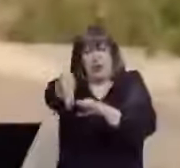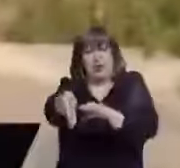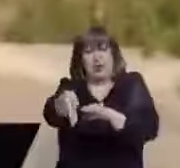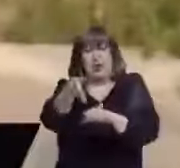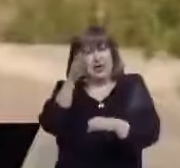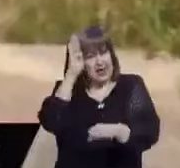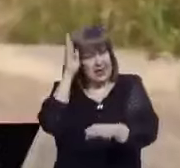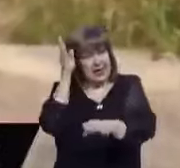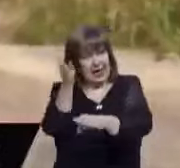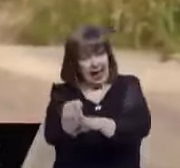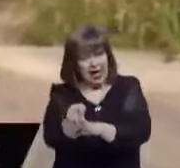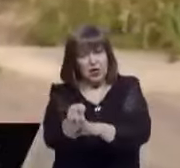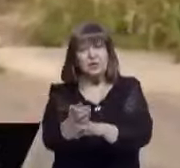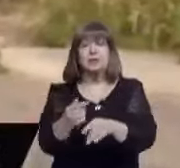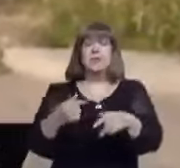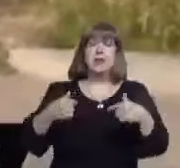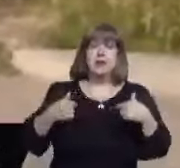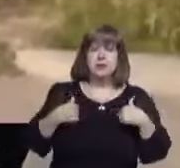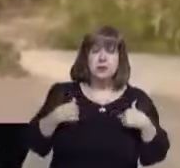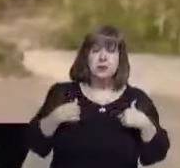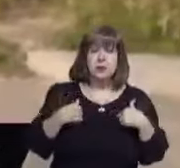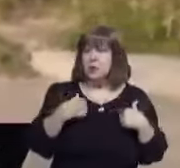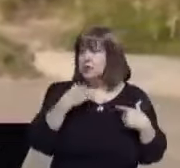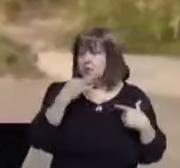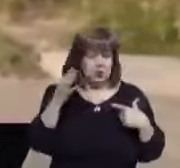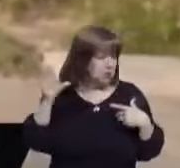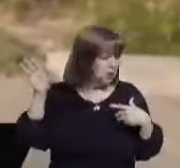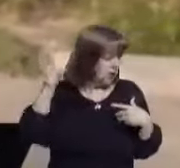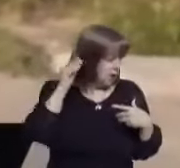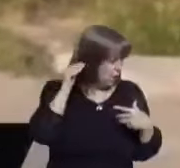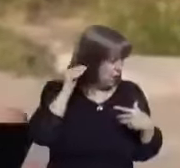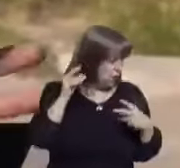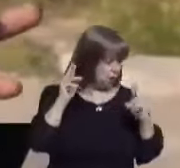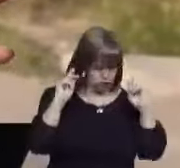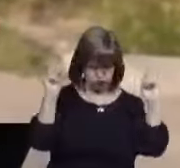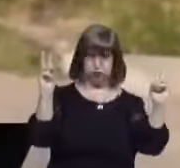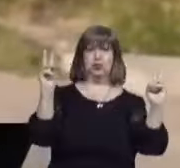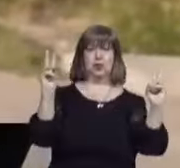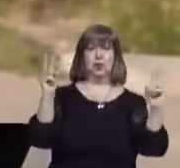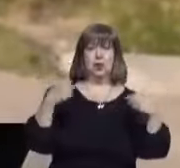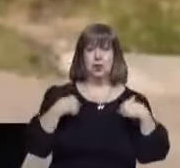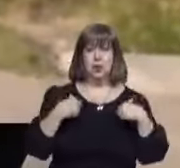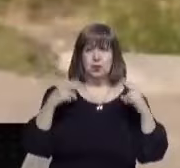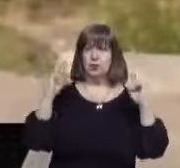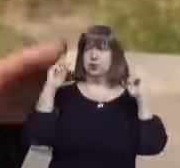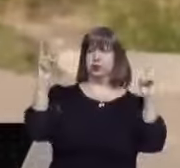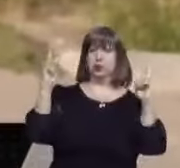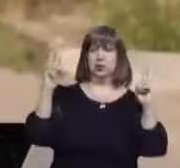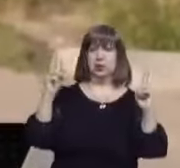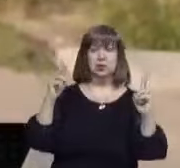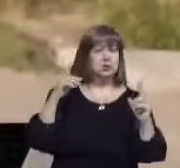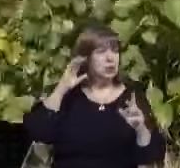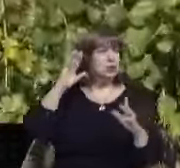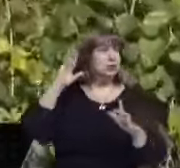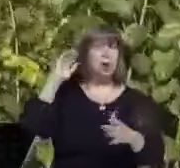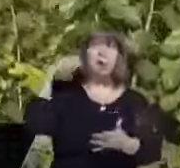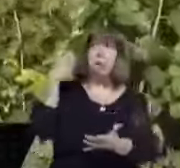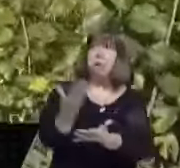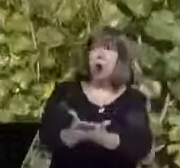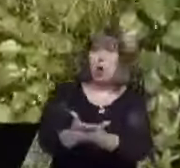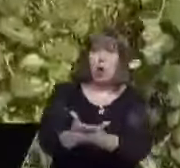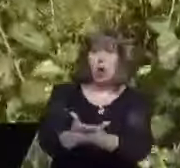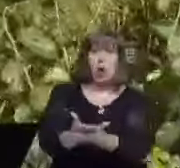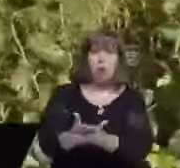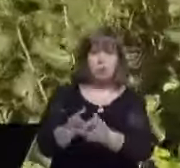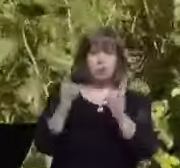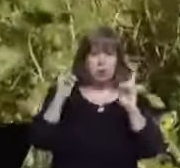Uy, yo no sabía lo que había pasado, así sentí el ruido, cuando siento el golpe que cae algo,